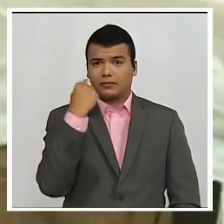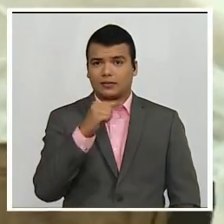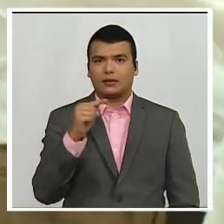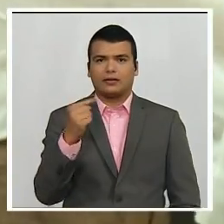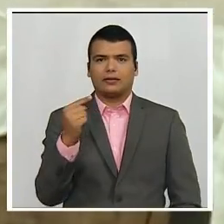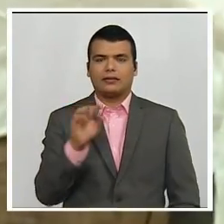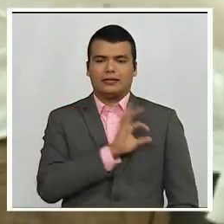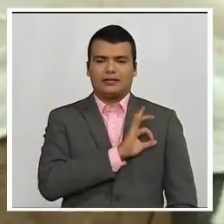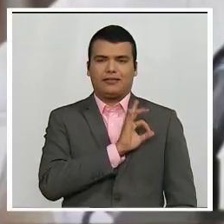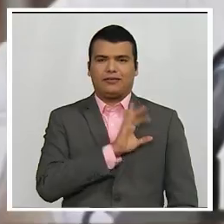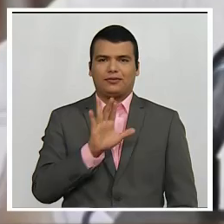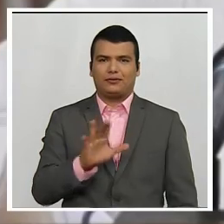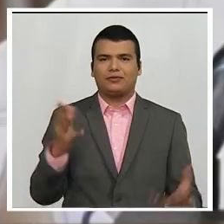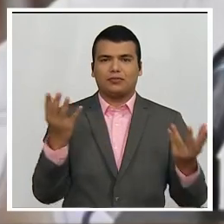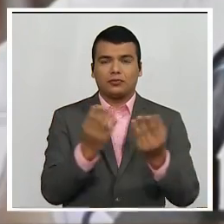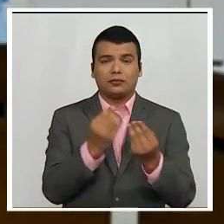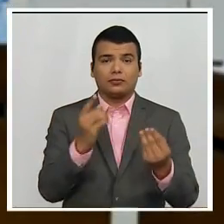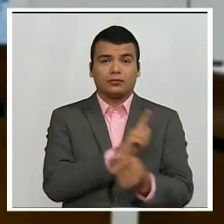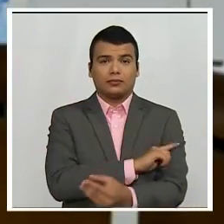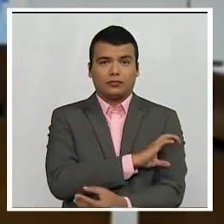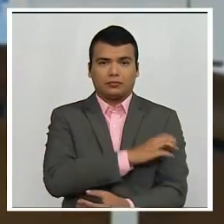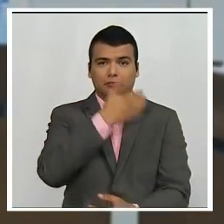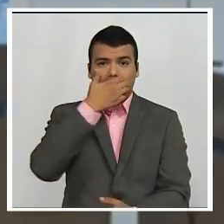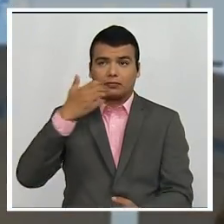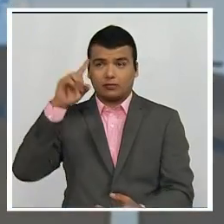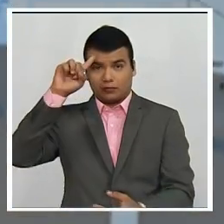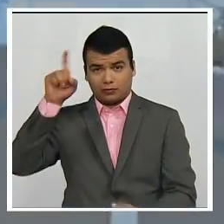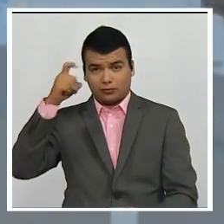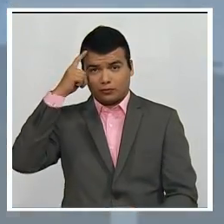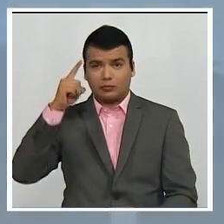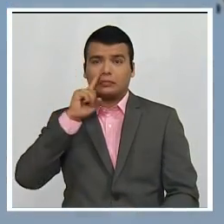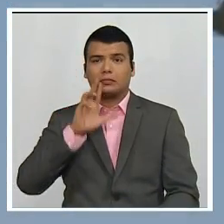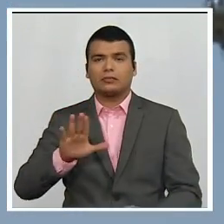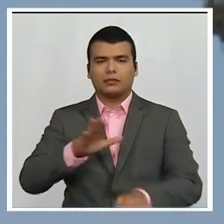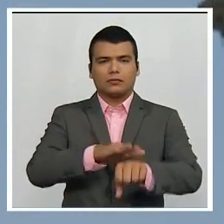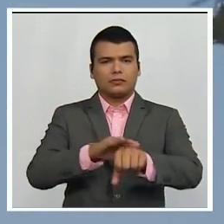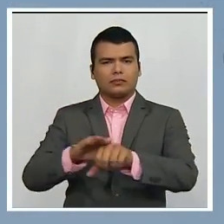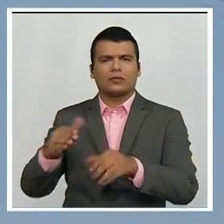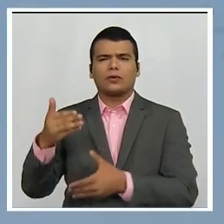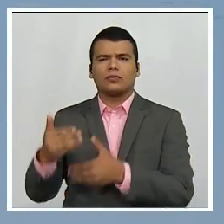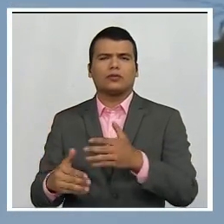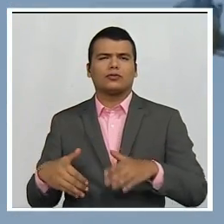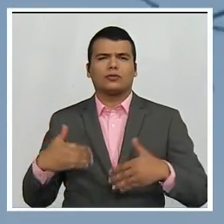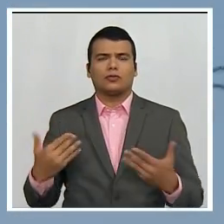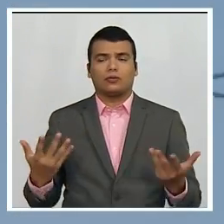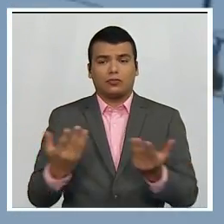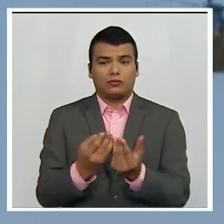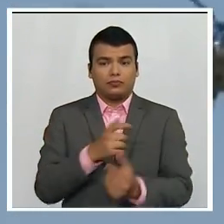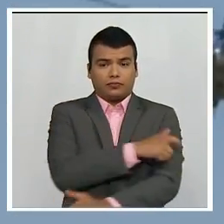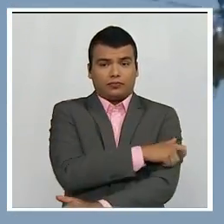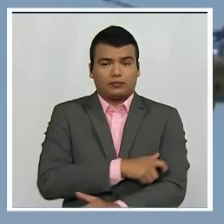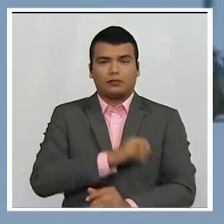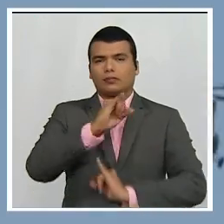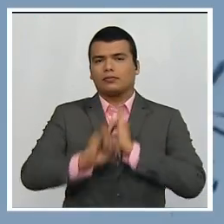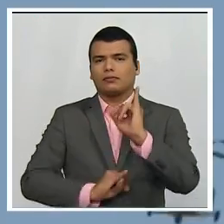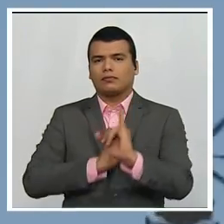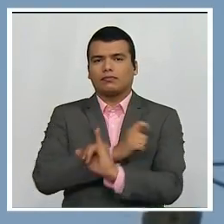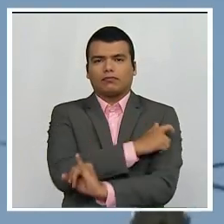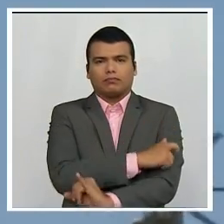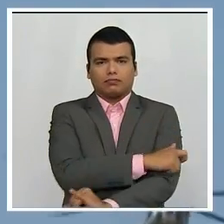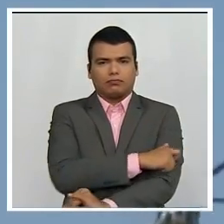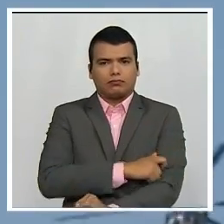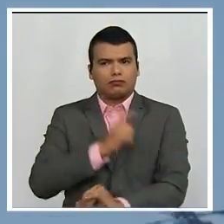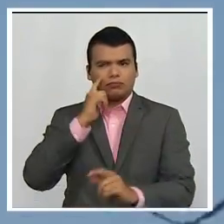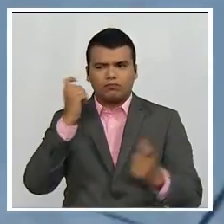conjunto entre el grupo guerrillero y el gobierno nacional el protocolo de salida ya está acordado personal del comité internacional de la cruz roja será quien coordine